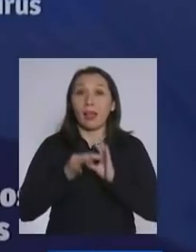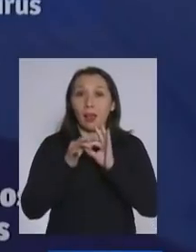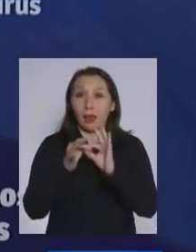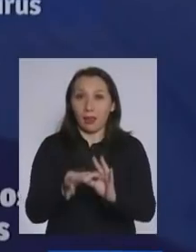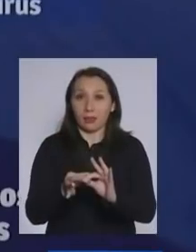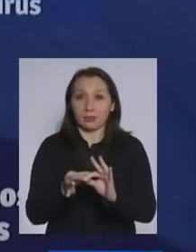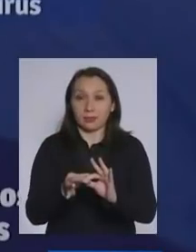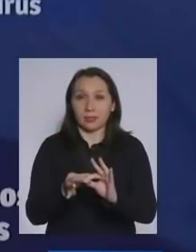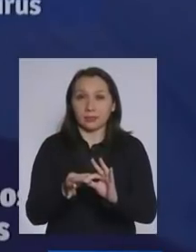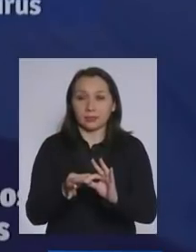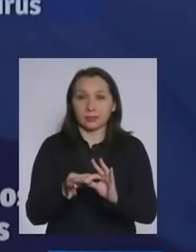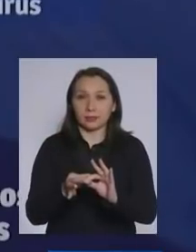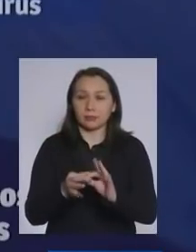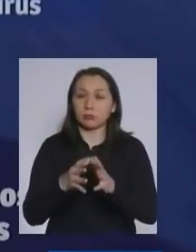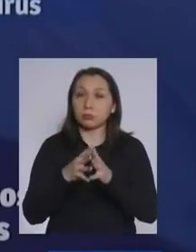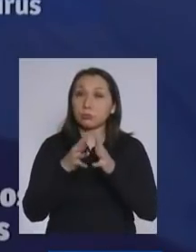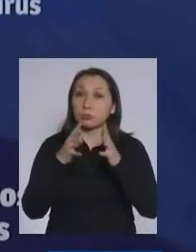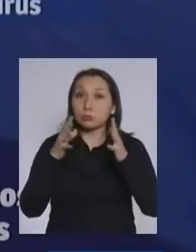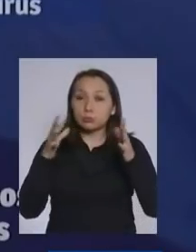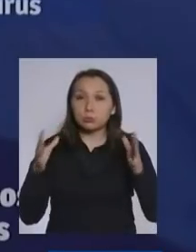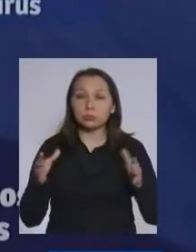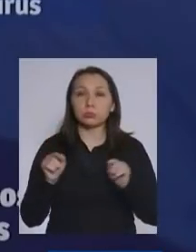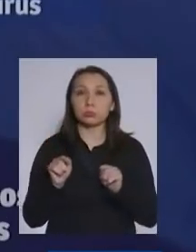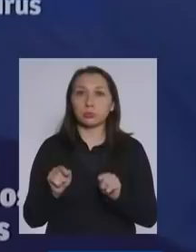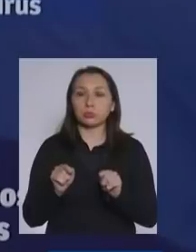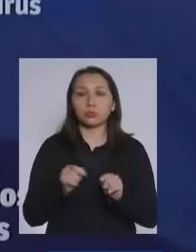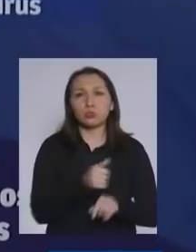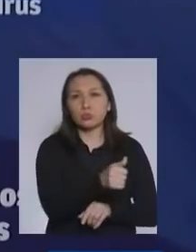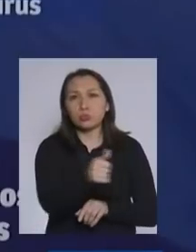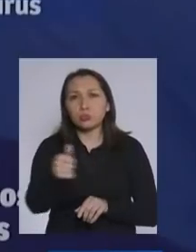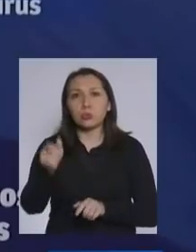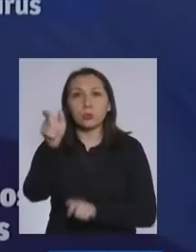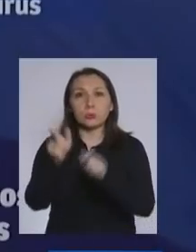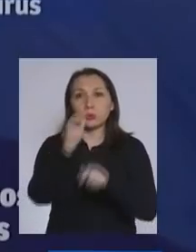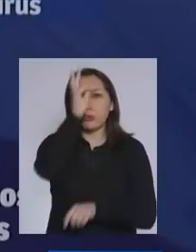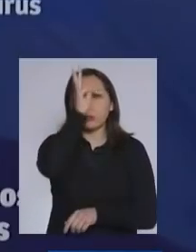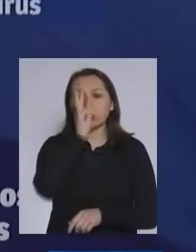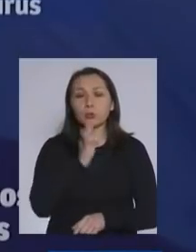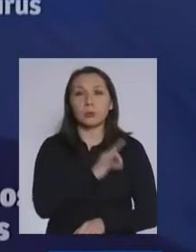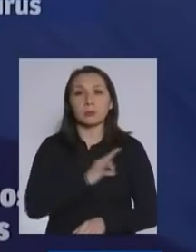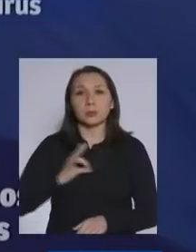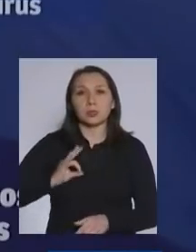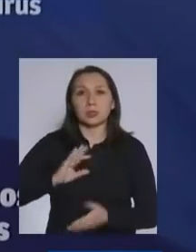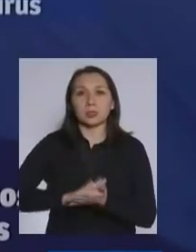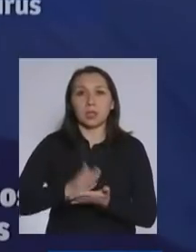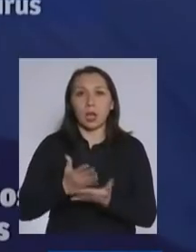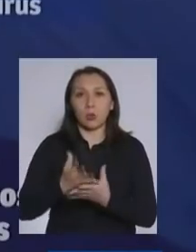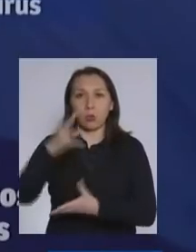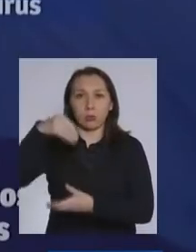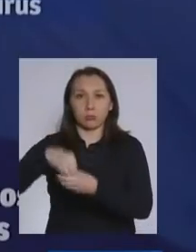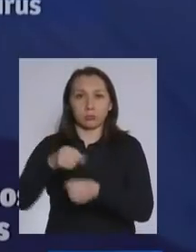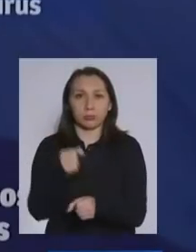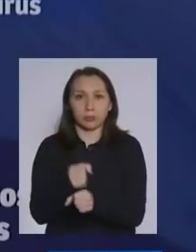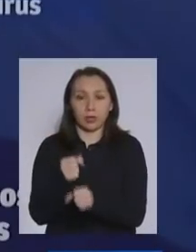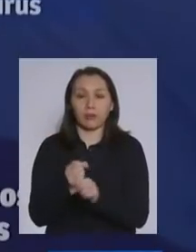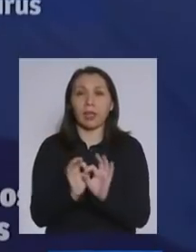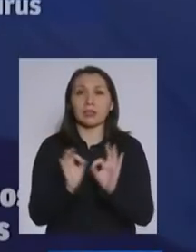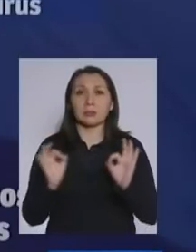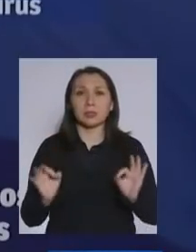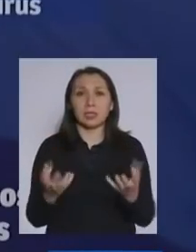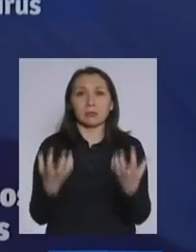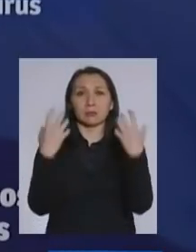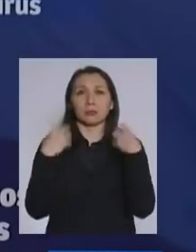Agradecemos enormemente a todos los funcionarios del Ministerio de Salud, especialmente al